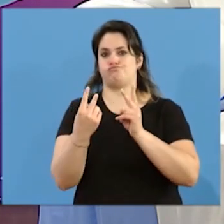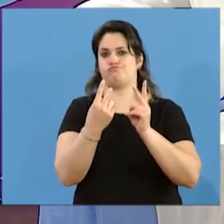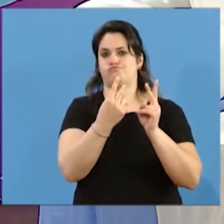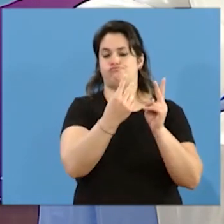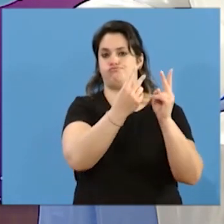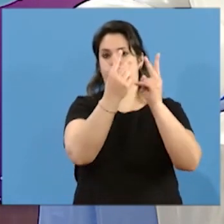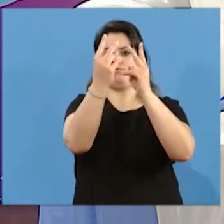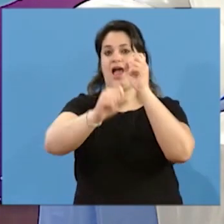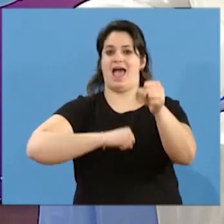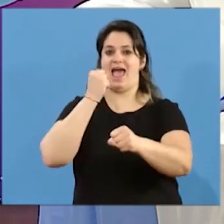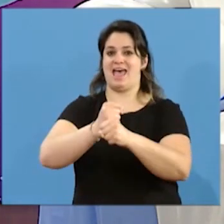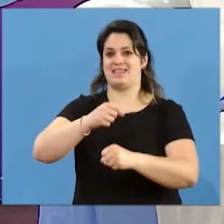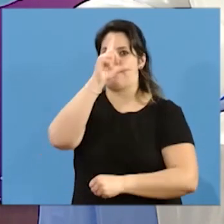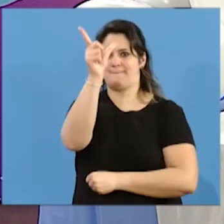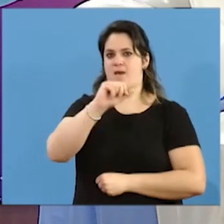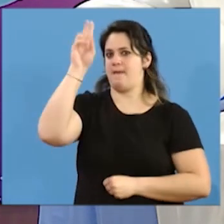Perú. Y bueno,